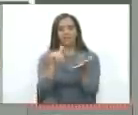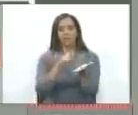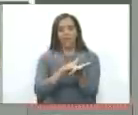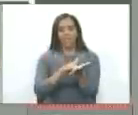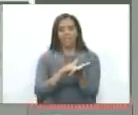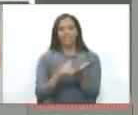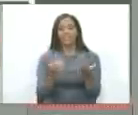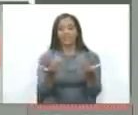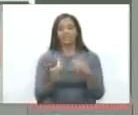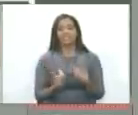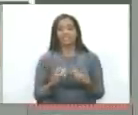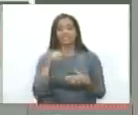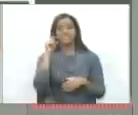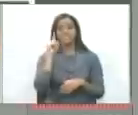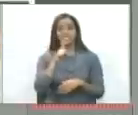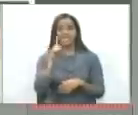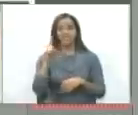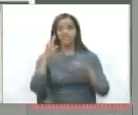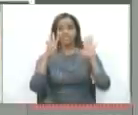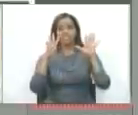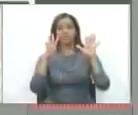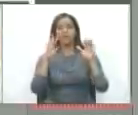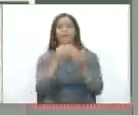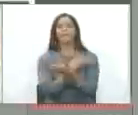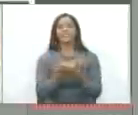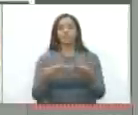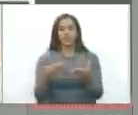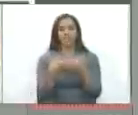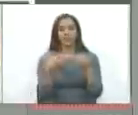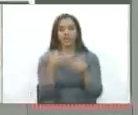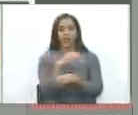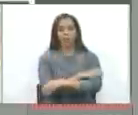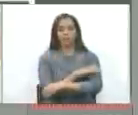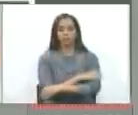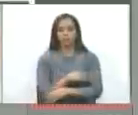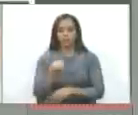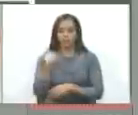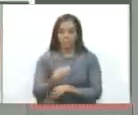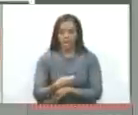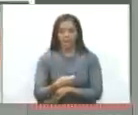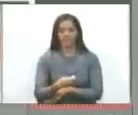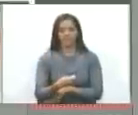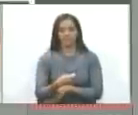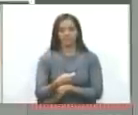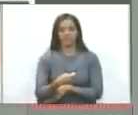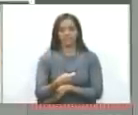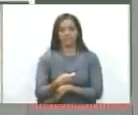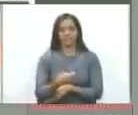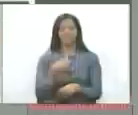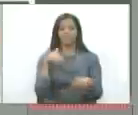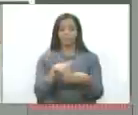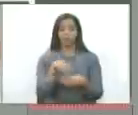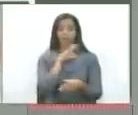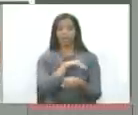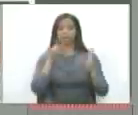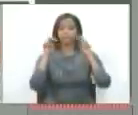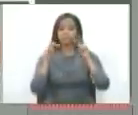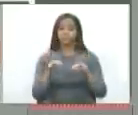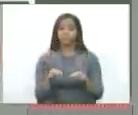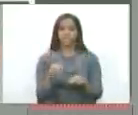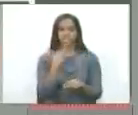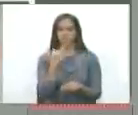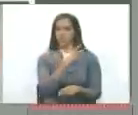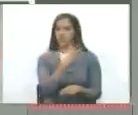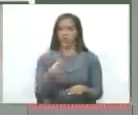entregado 119 millones de dólares a la oposición. Se votó crear la comisión y la negaron.